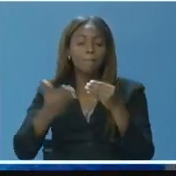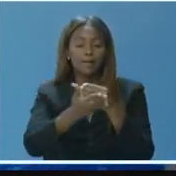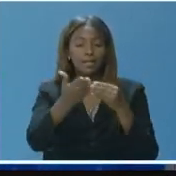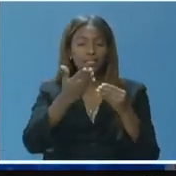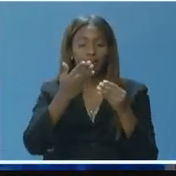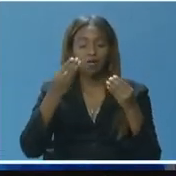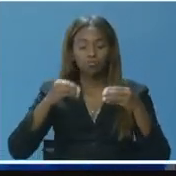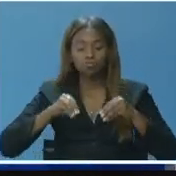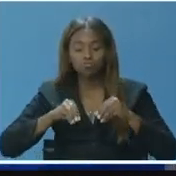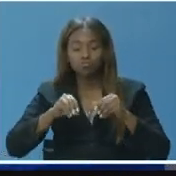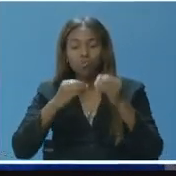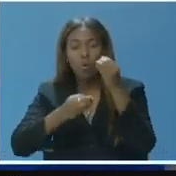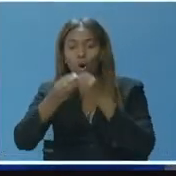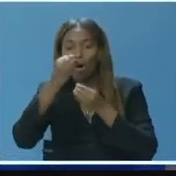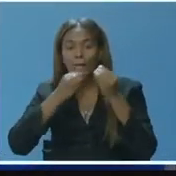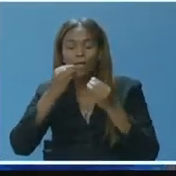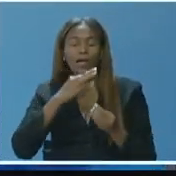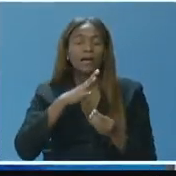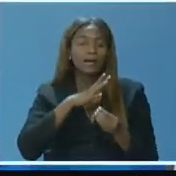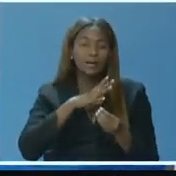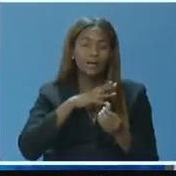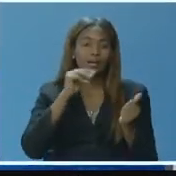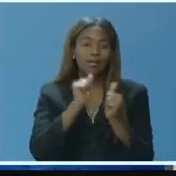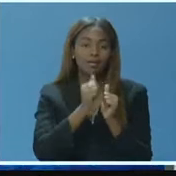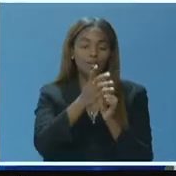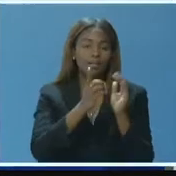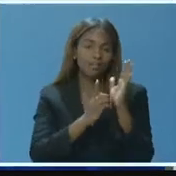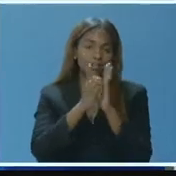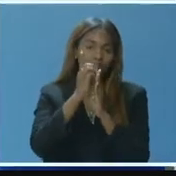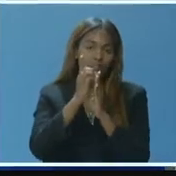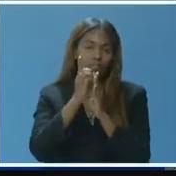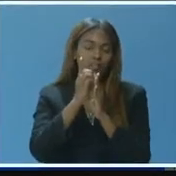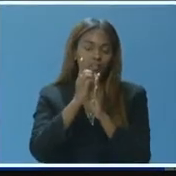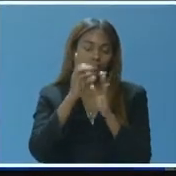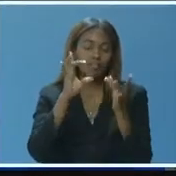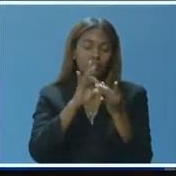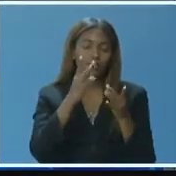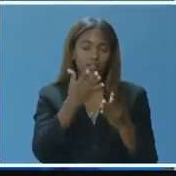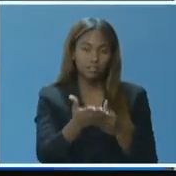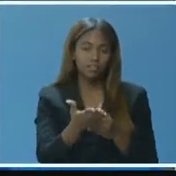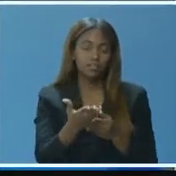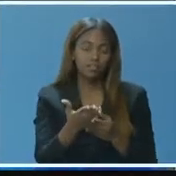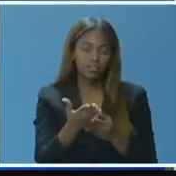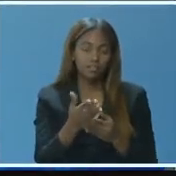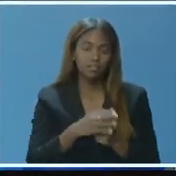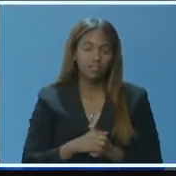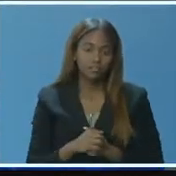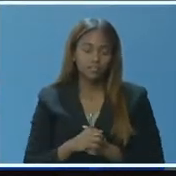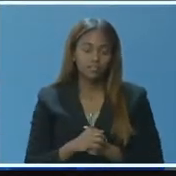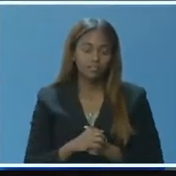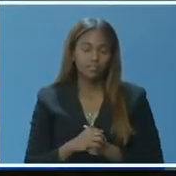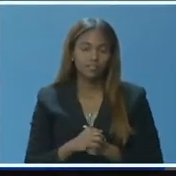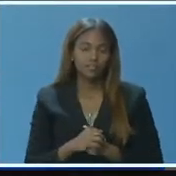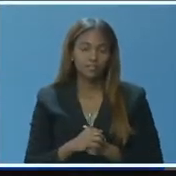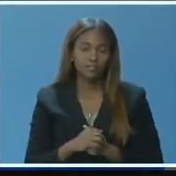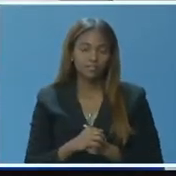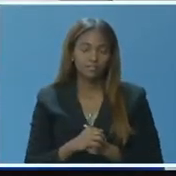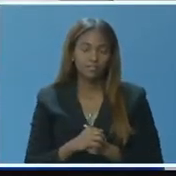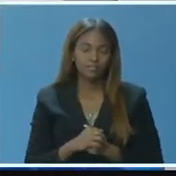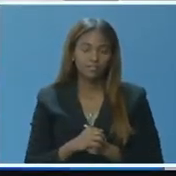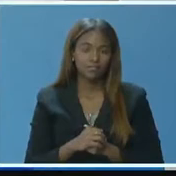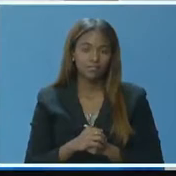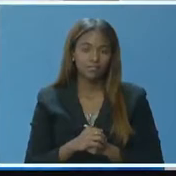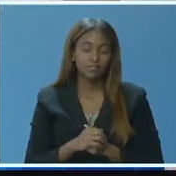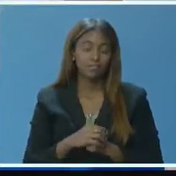agricultura sostenible a través del desarrollo de criterios de transacción preferenciales.